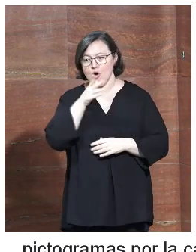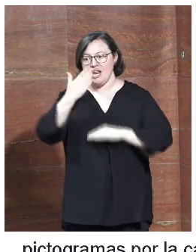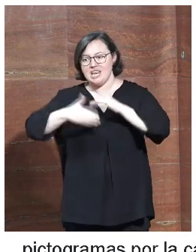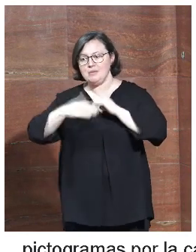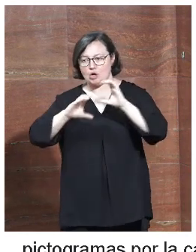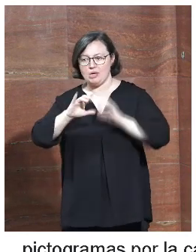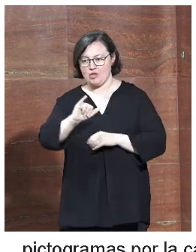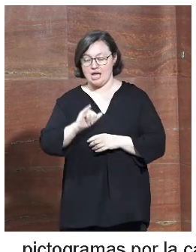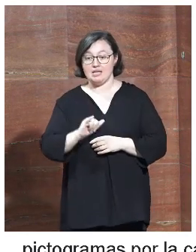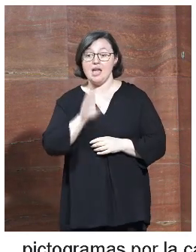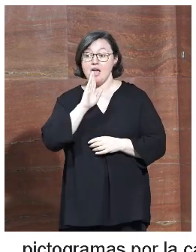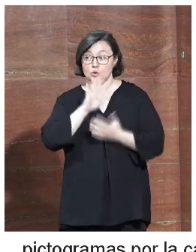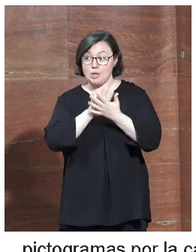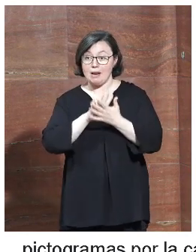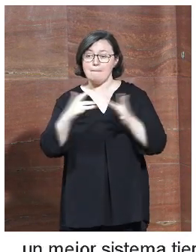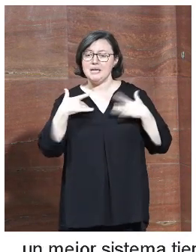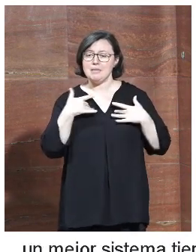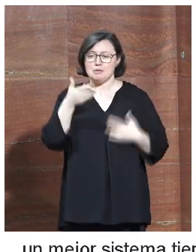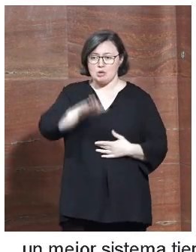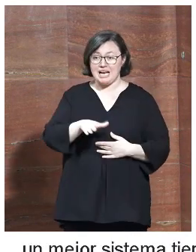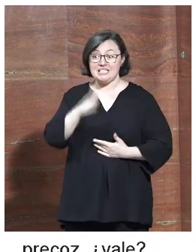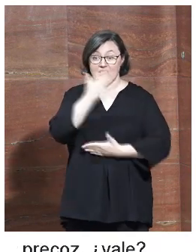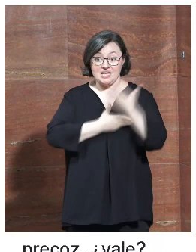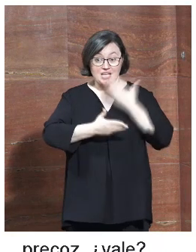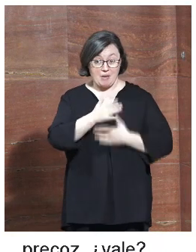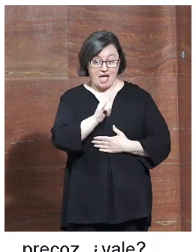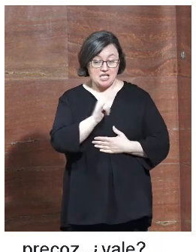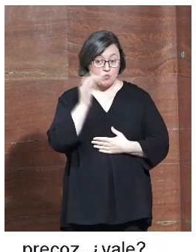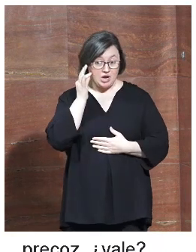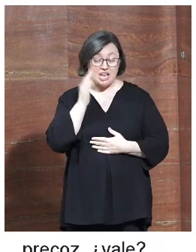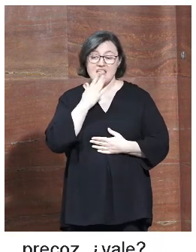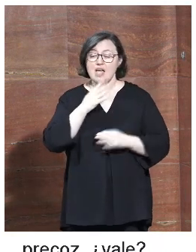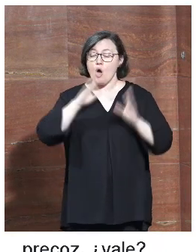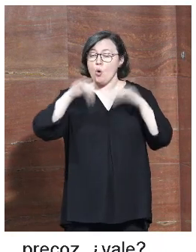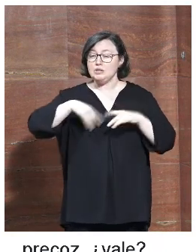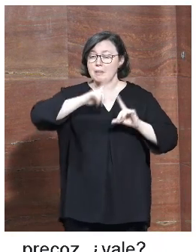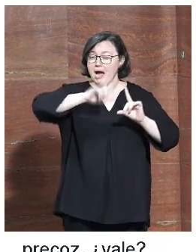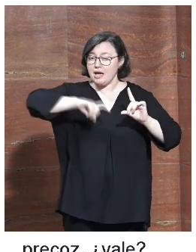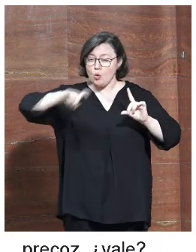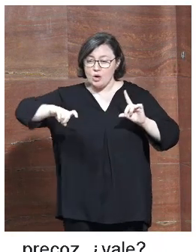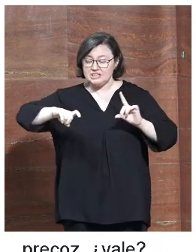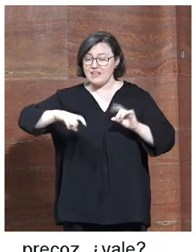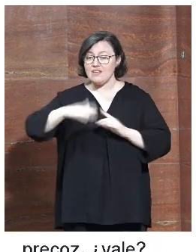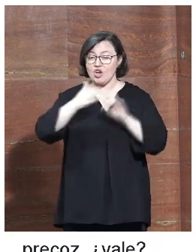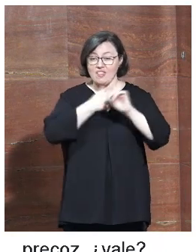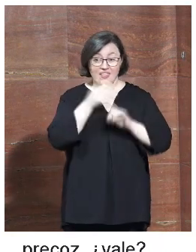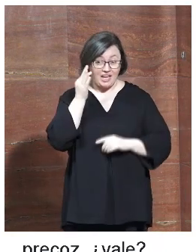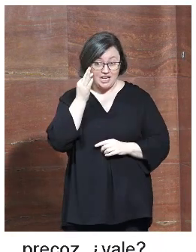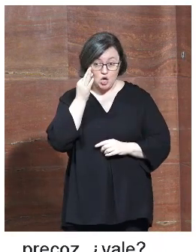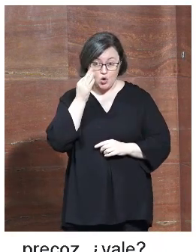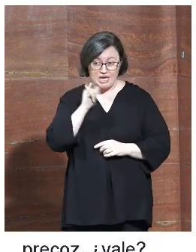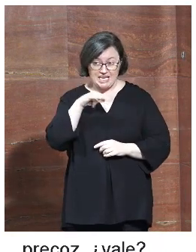respecto a las víctimas mortales con discapacidad, la macroencuesta última de violencia de género